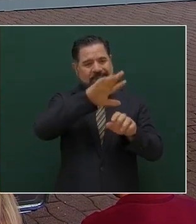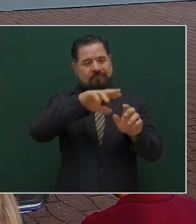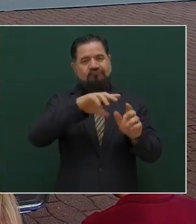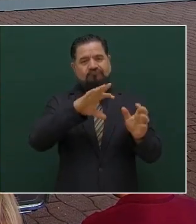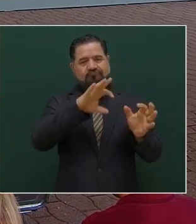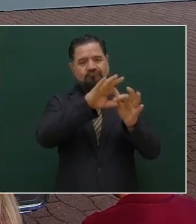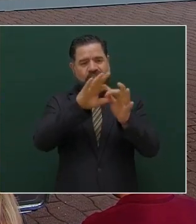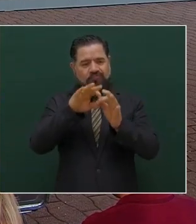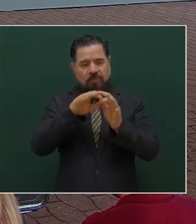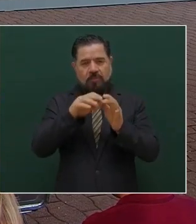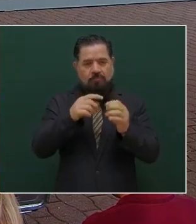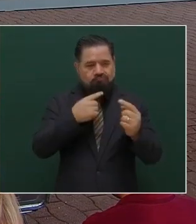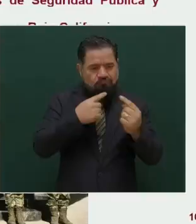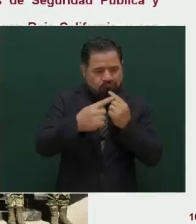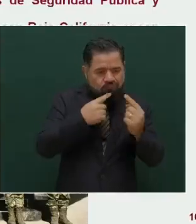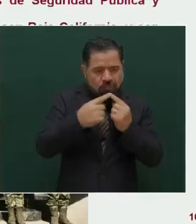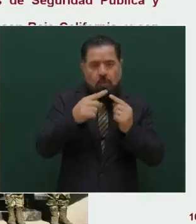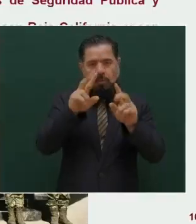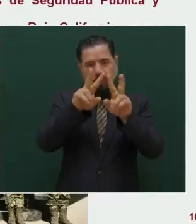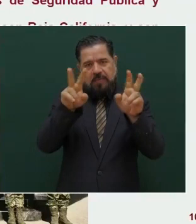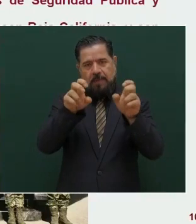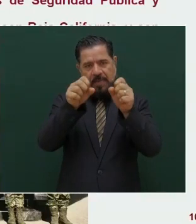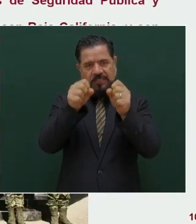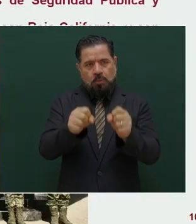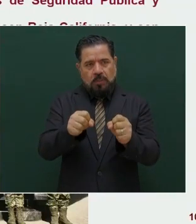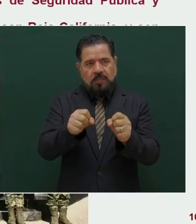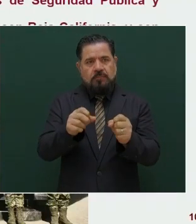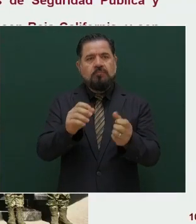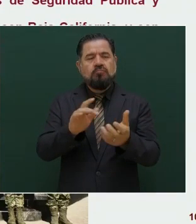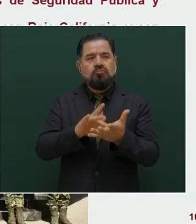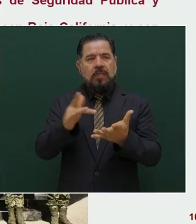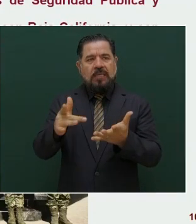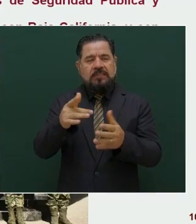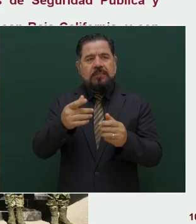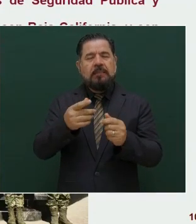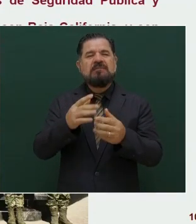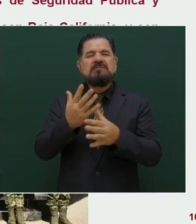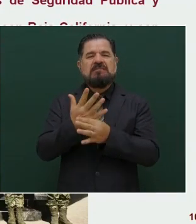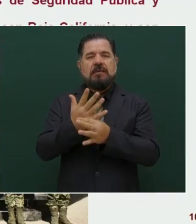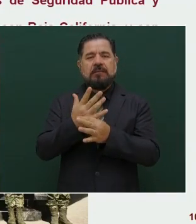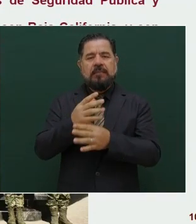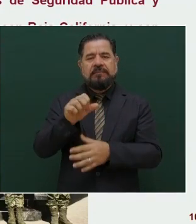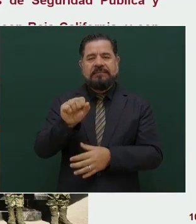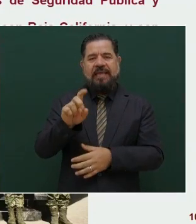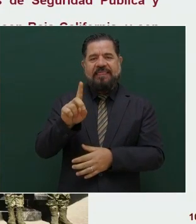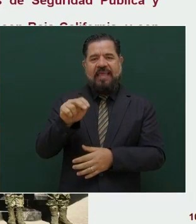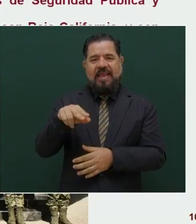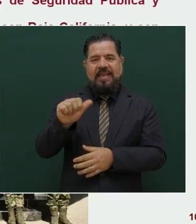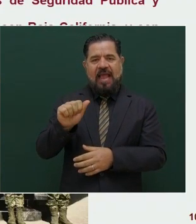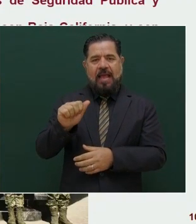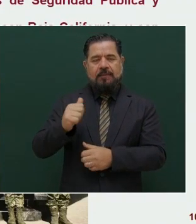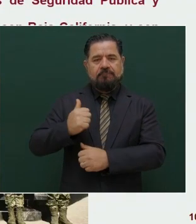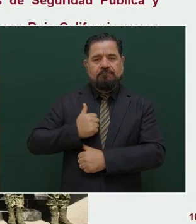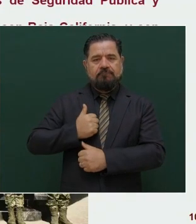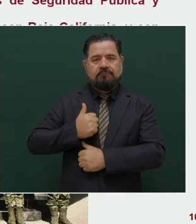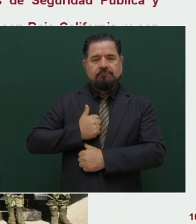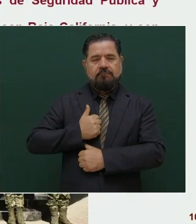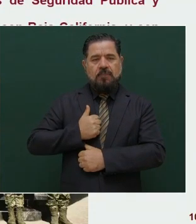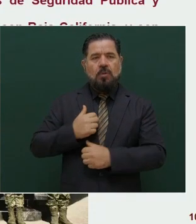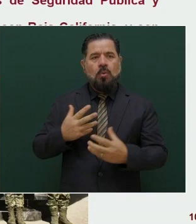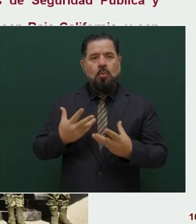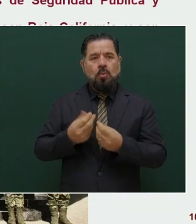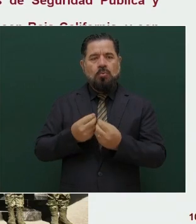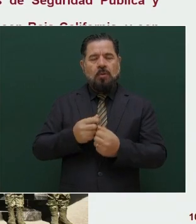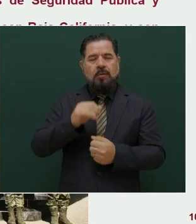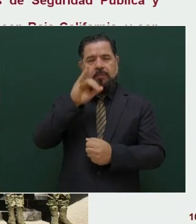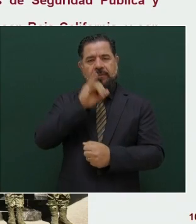en materia de seguridad. Aquí agradezco la participación de la Secretaría de Sedena, quien lleva la coordinación a cargo de mi